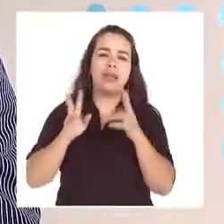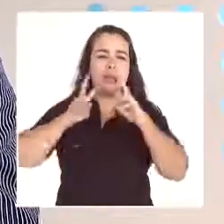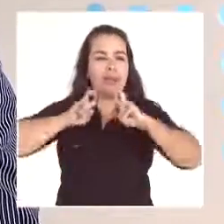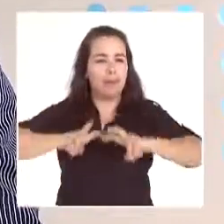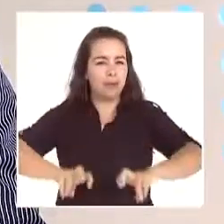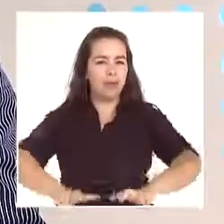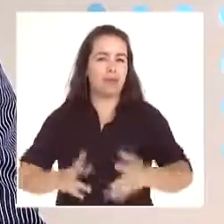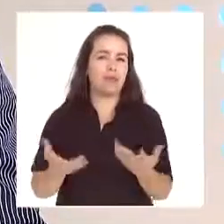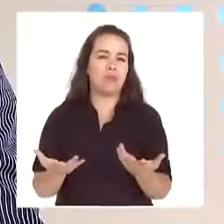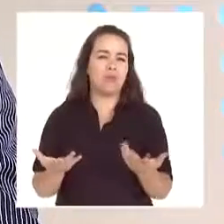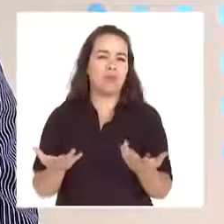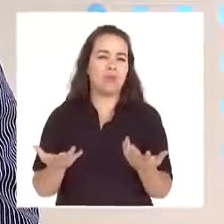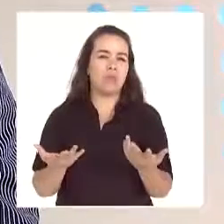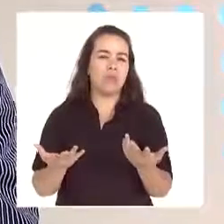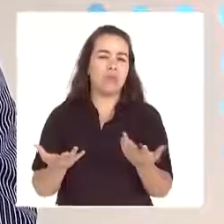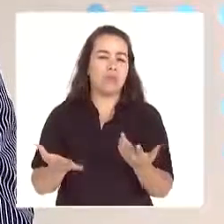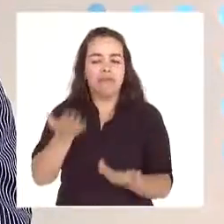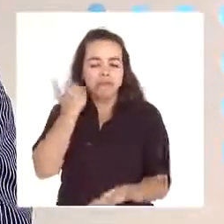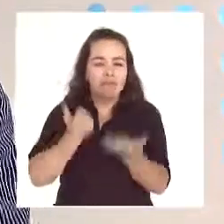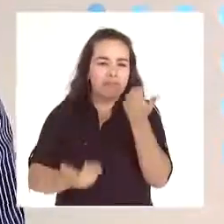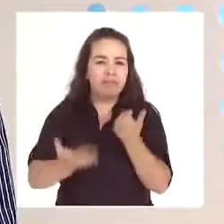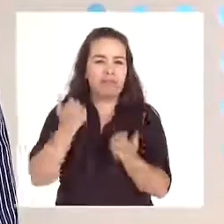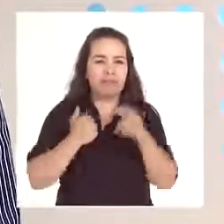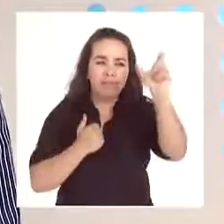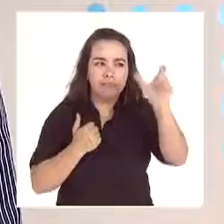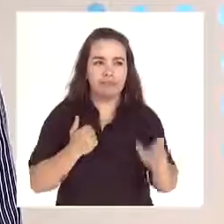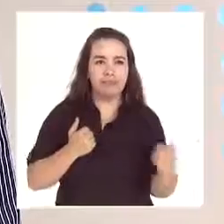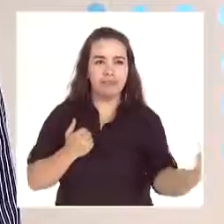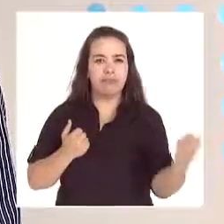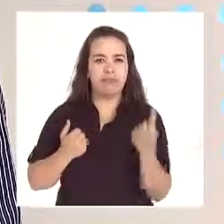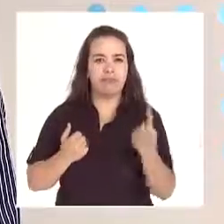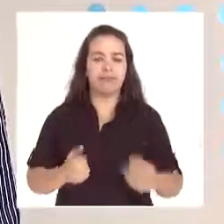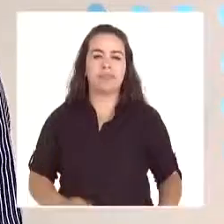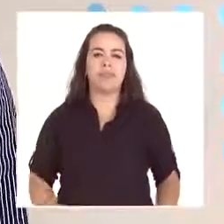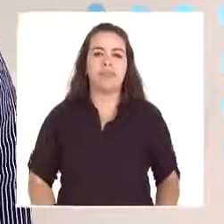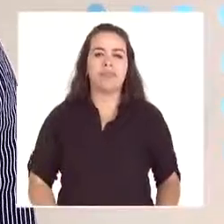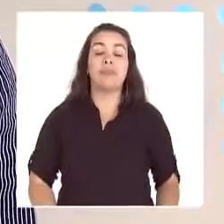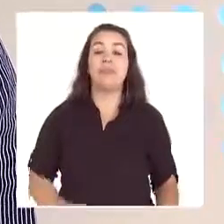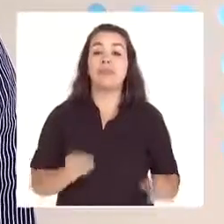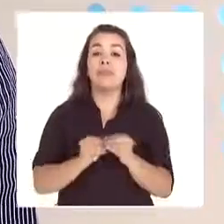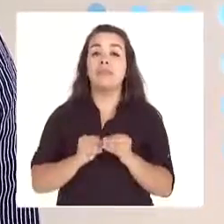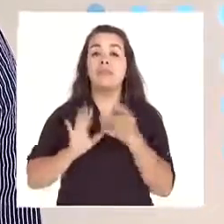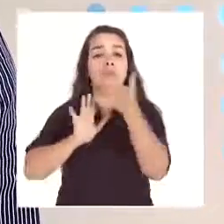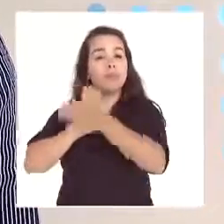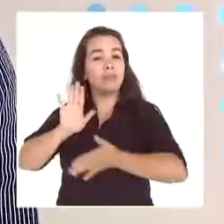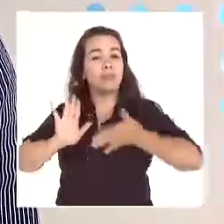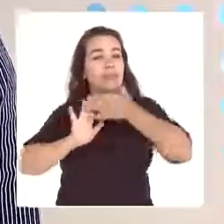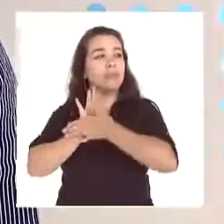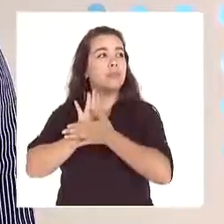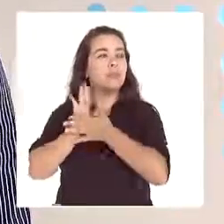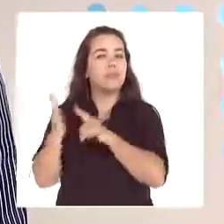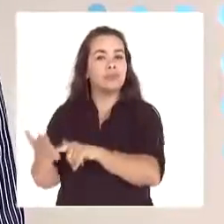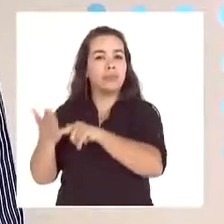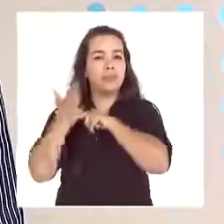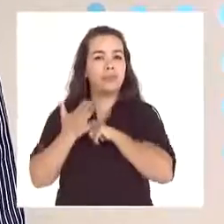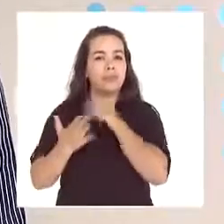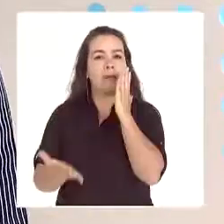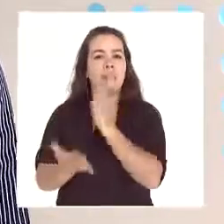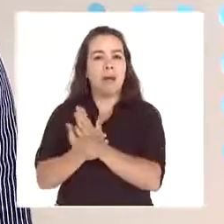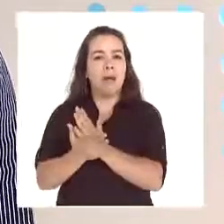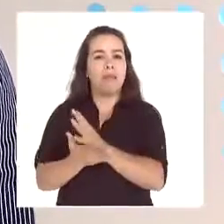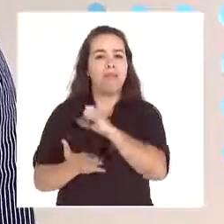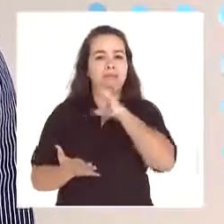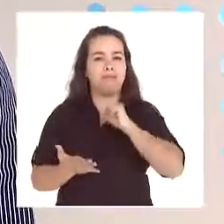investigación y nuestra anamnesis con el paciente. El ecocardiograma entonces nos va a mostrar alteraciones